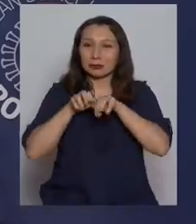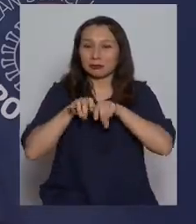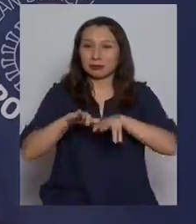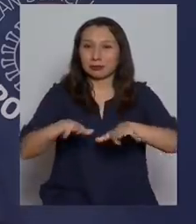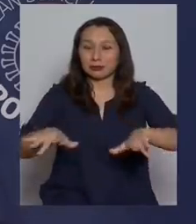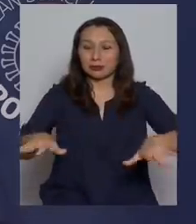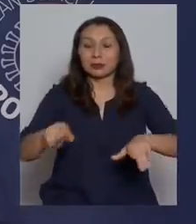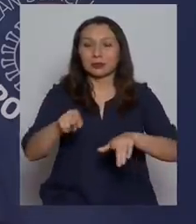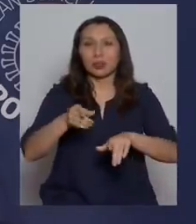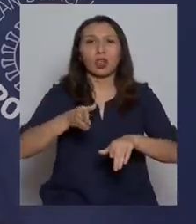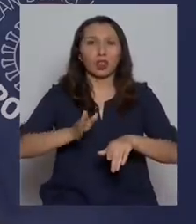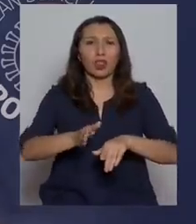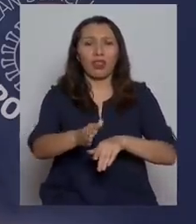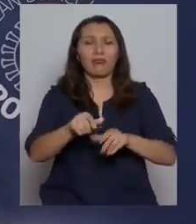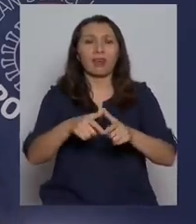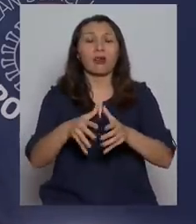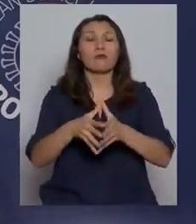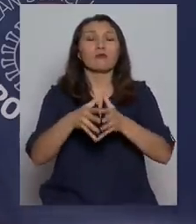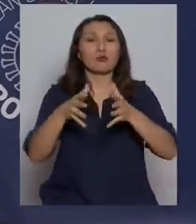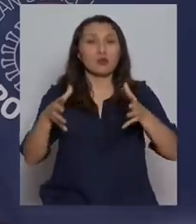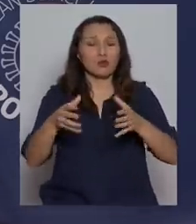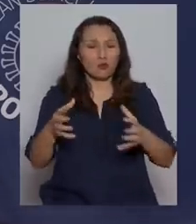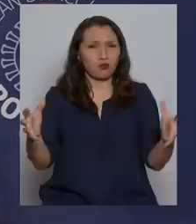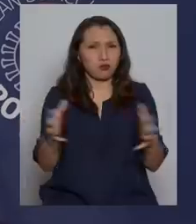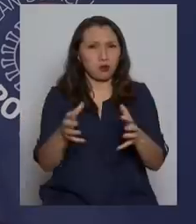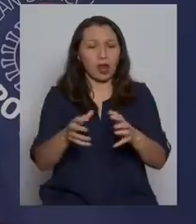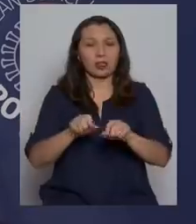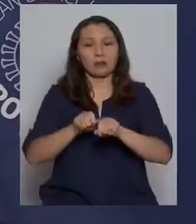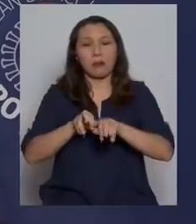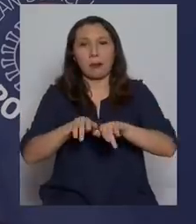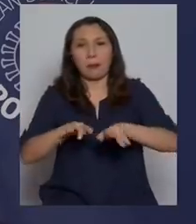epidemia sigue siendo muy agresiva